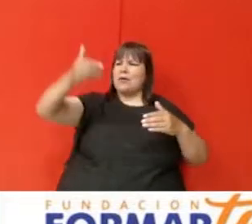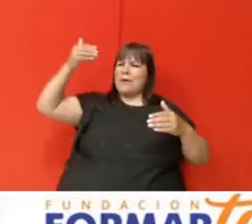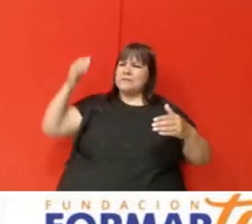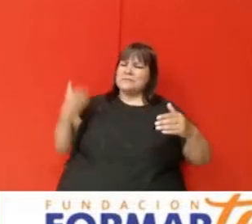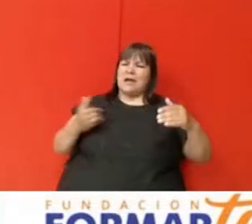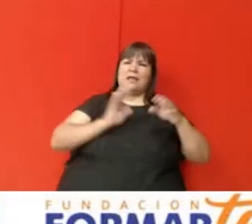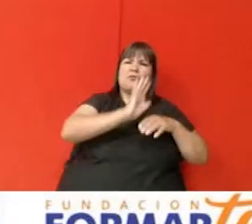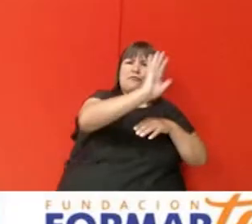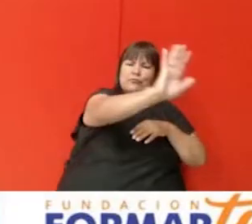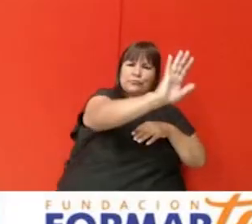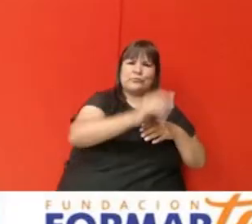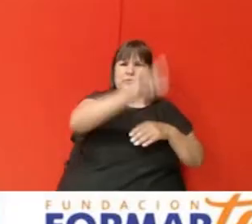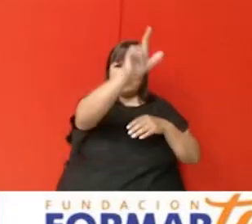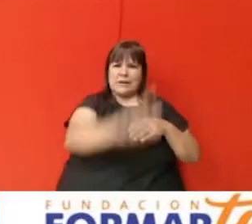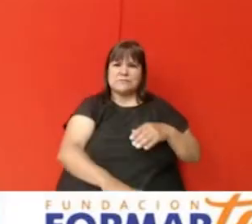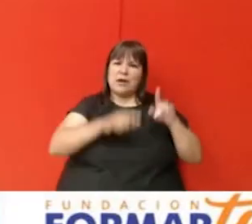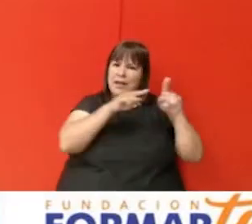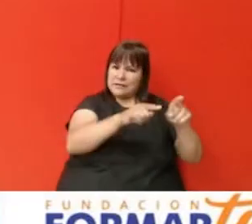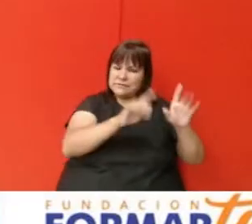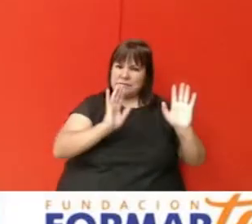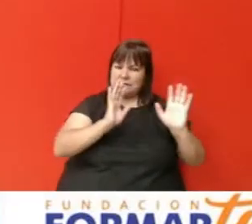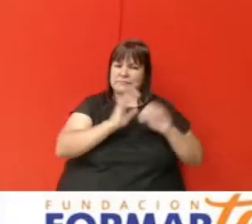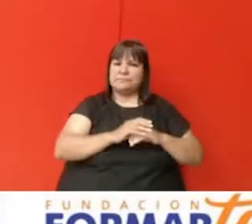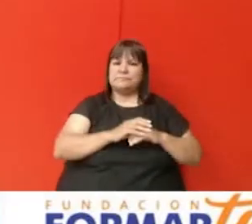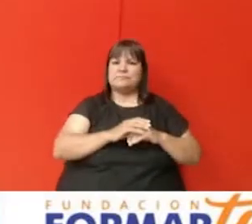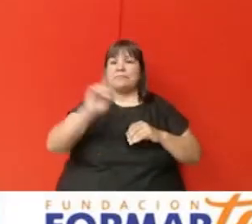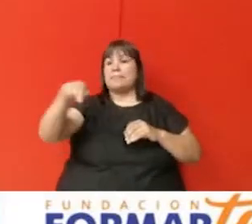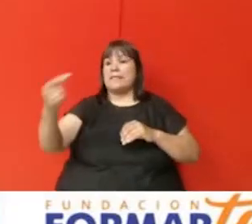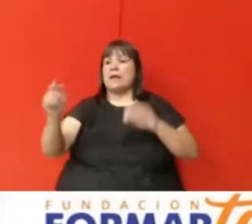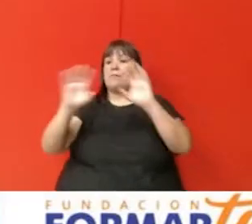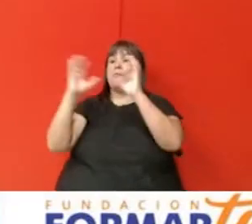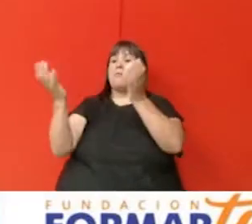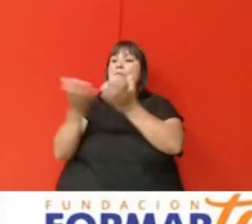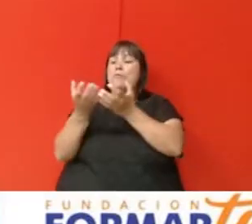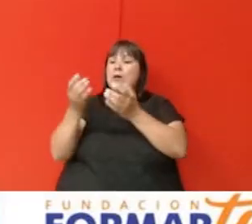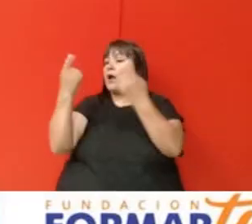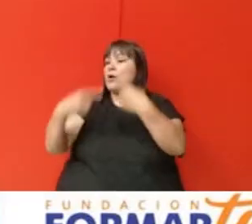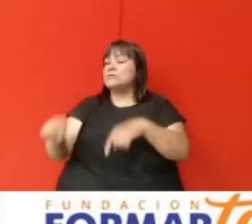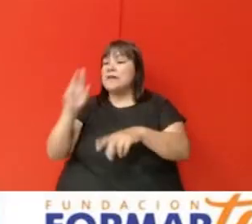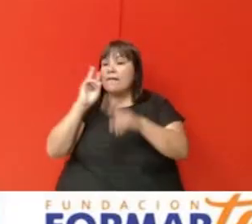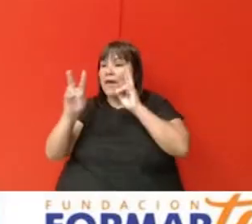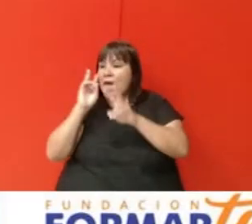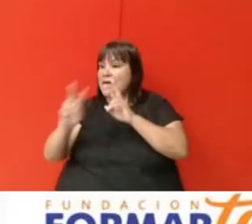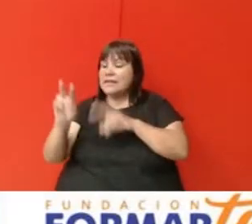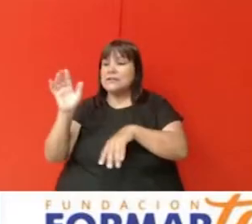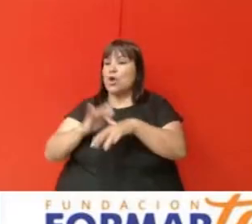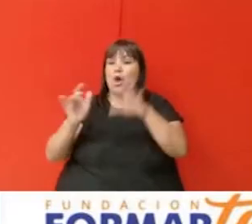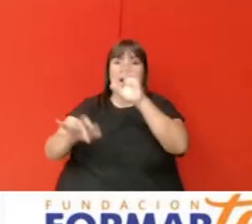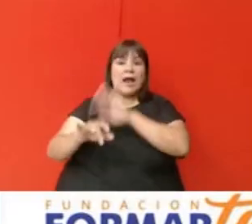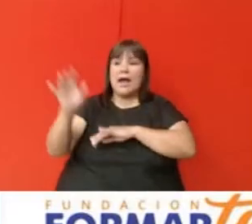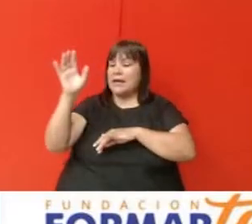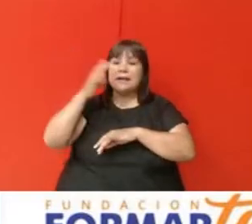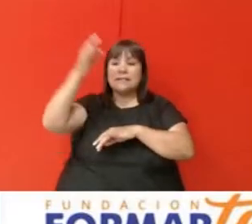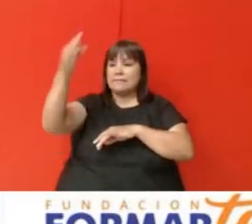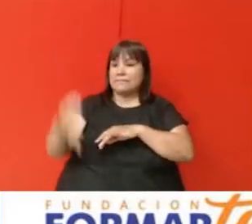futuro de esa persona que cuidamos. Por otro lado, el mundo tangible, todo lo que nosotros podemos ver, lo real, lo